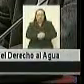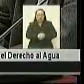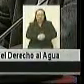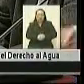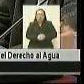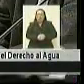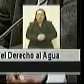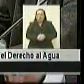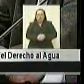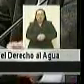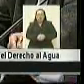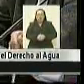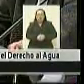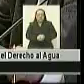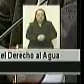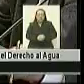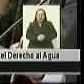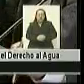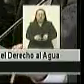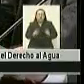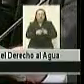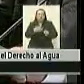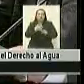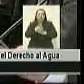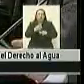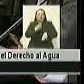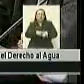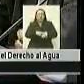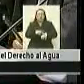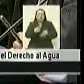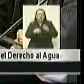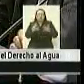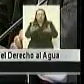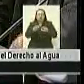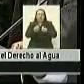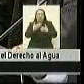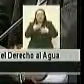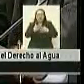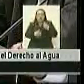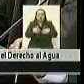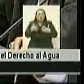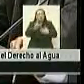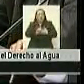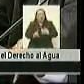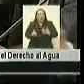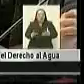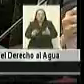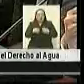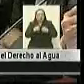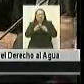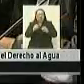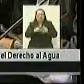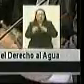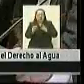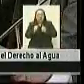personas. Además, físicamente accesible, que esté al alcance físico de todos, asequible, que